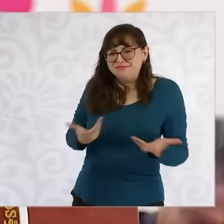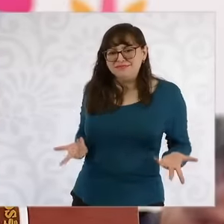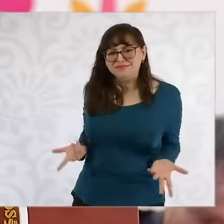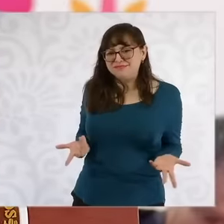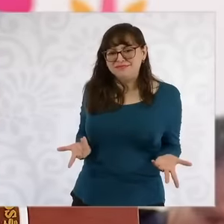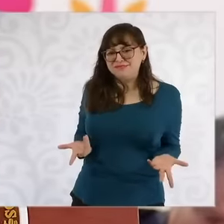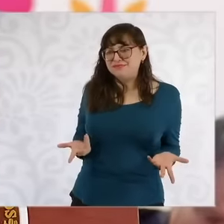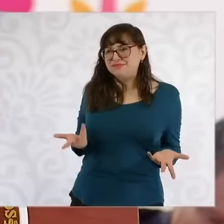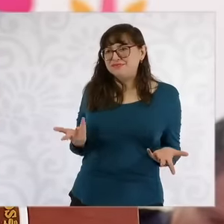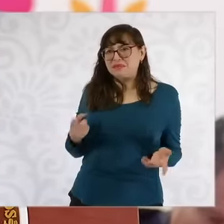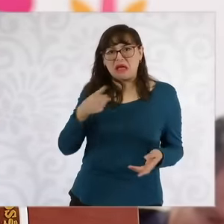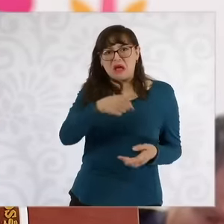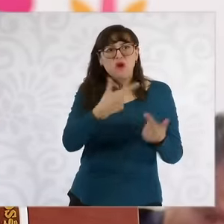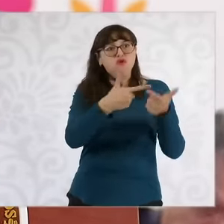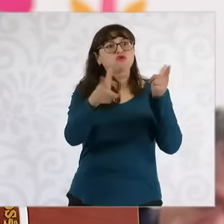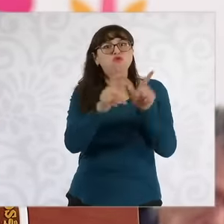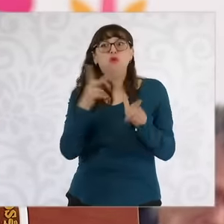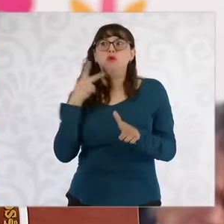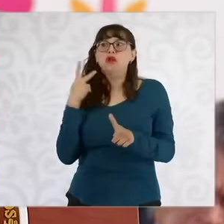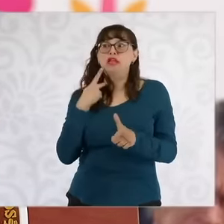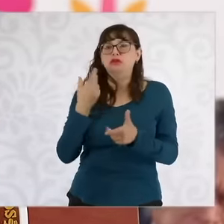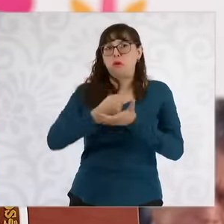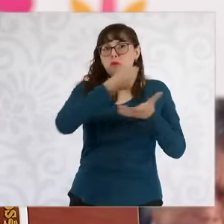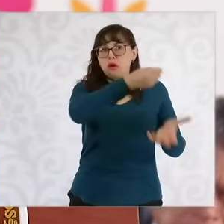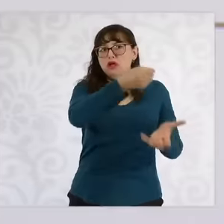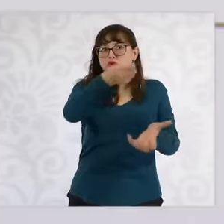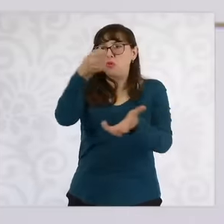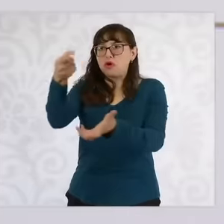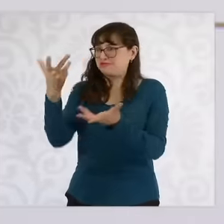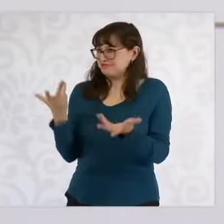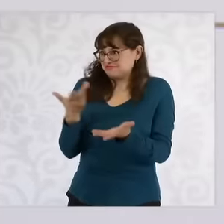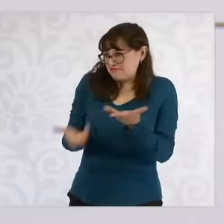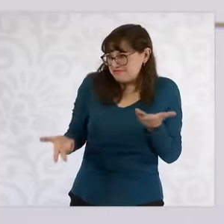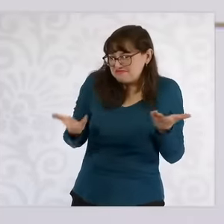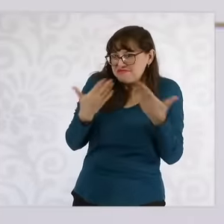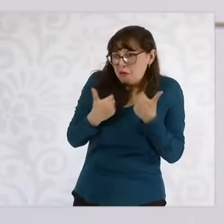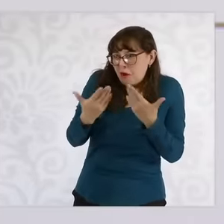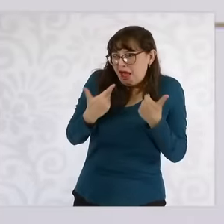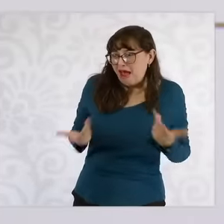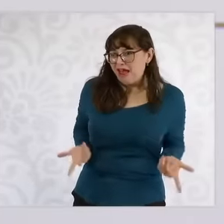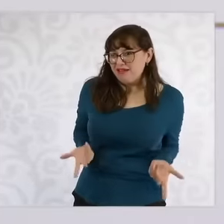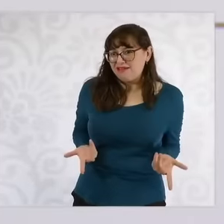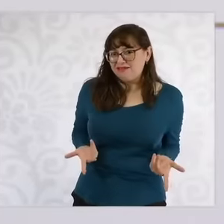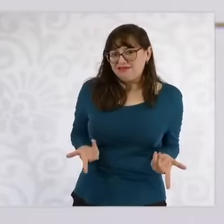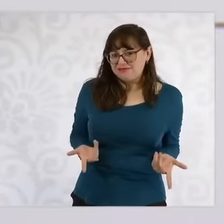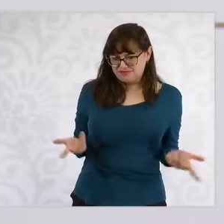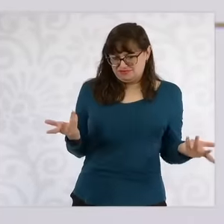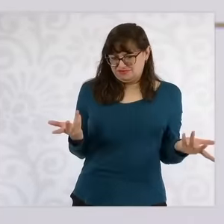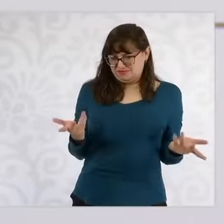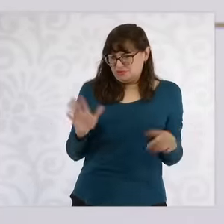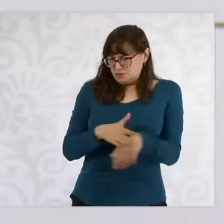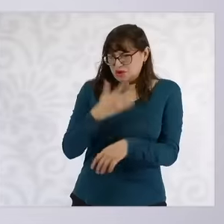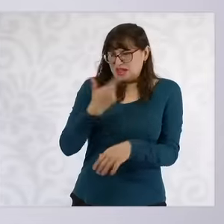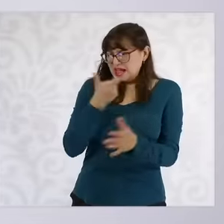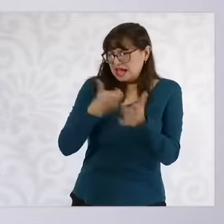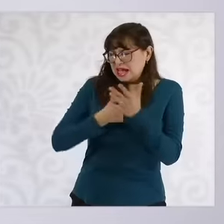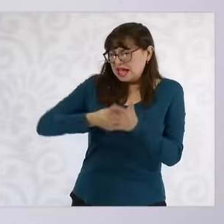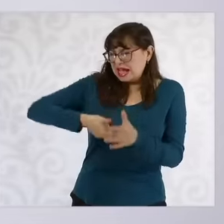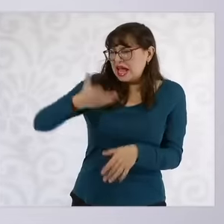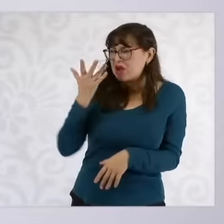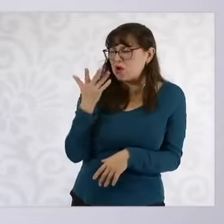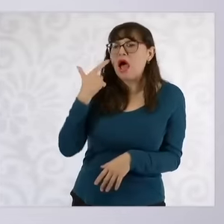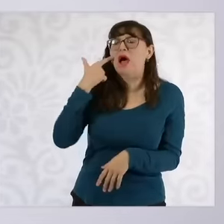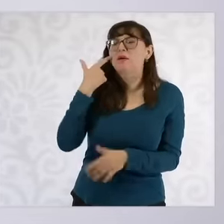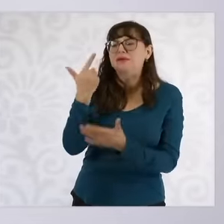no hay financiamiento a los partidos políticos en esta ocasión, para que sea tan onerosa la